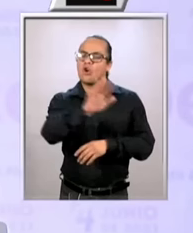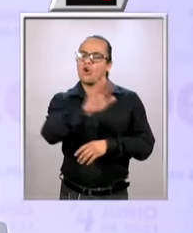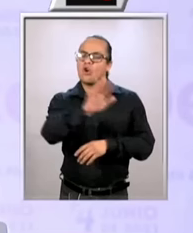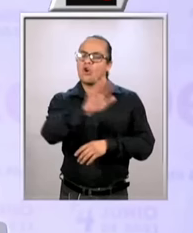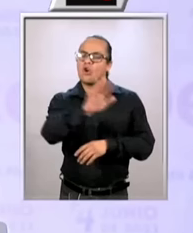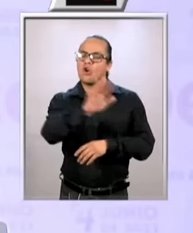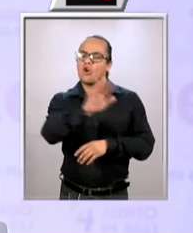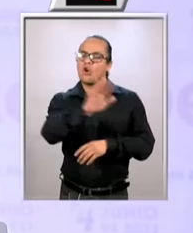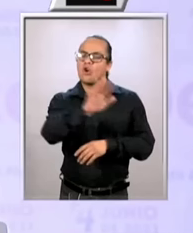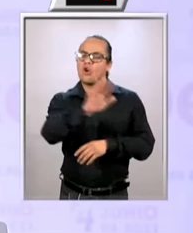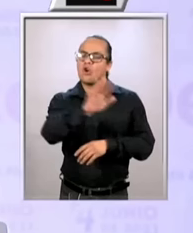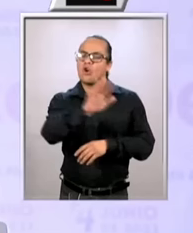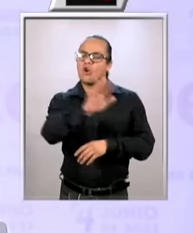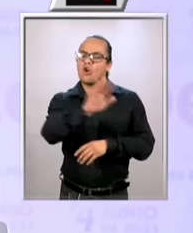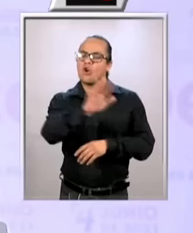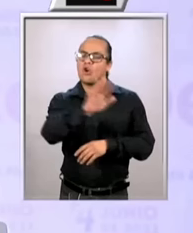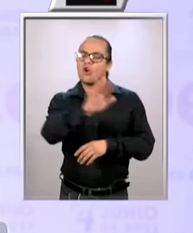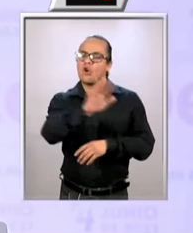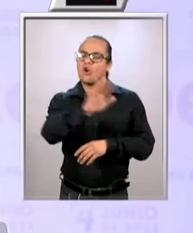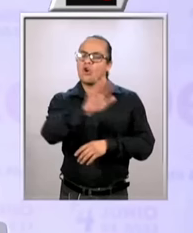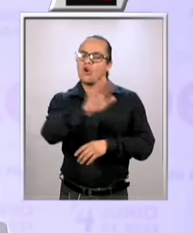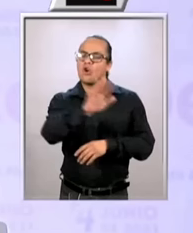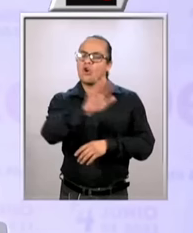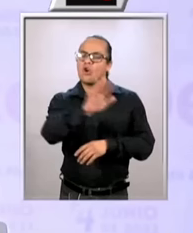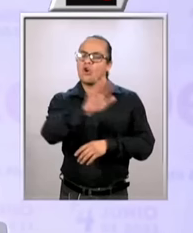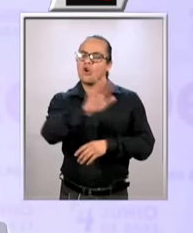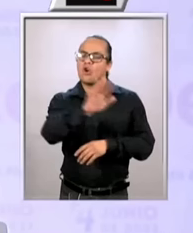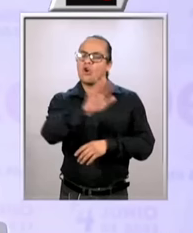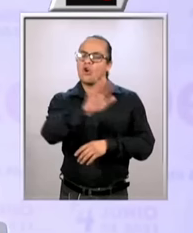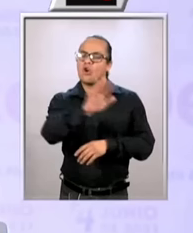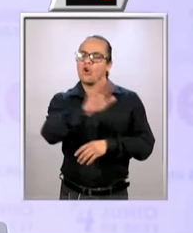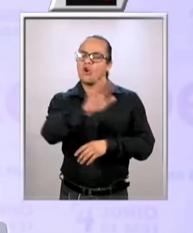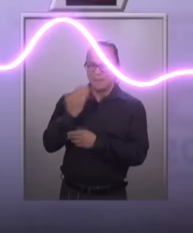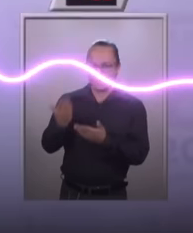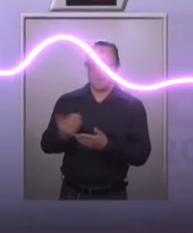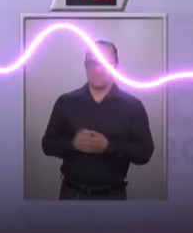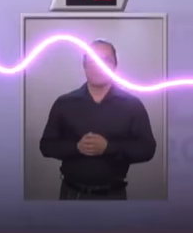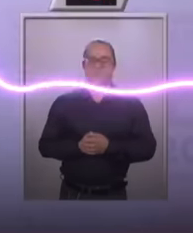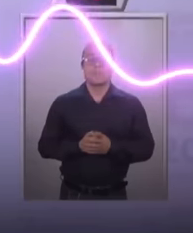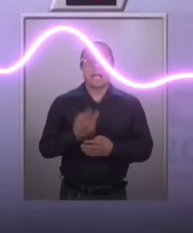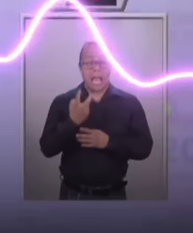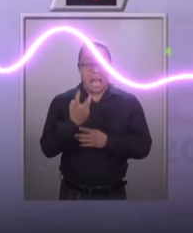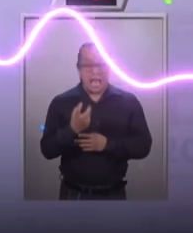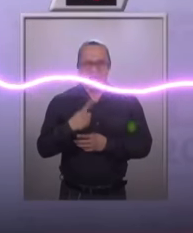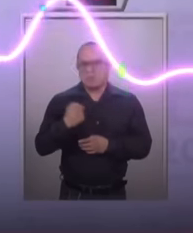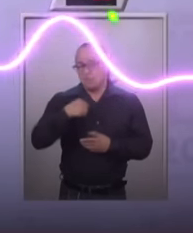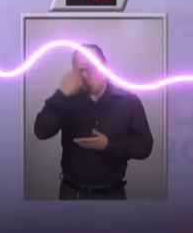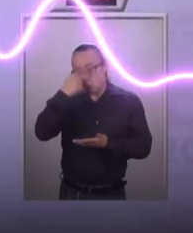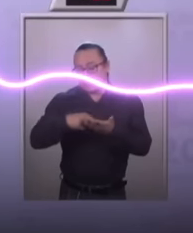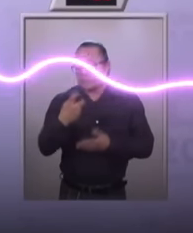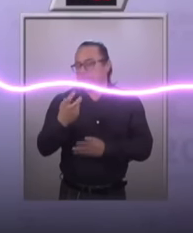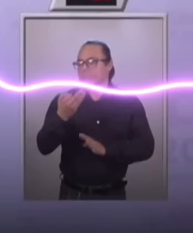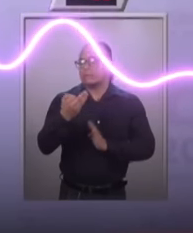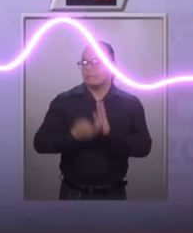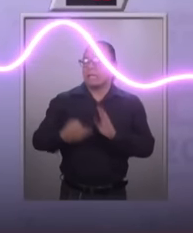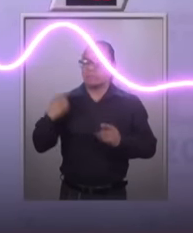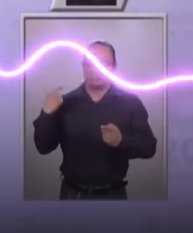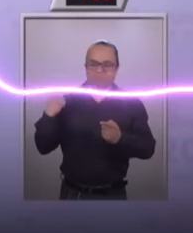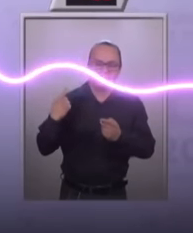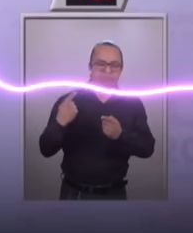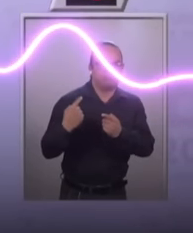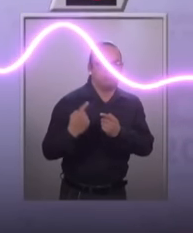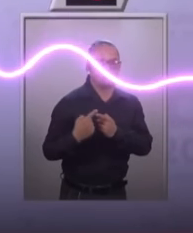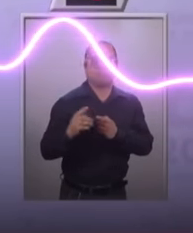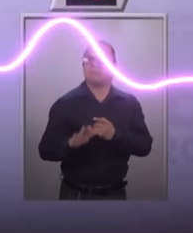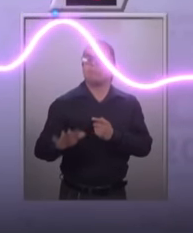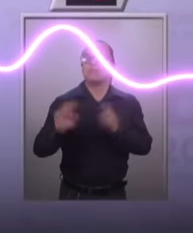de mandato para el titular del Ejecutivo del Estado de México. Creo que hay una deuda muy fuerte ante la ciudadanía en lo que se